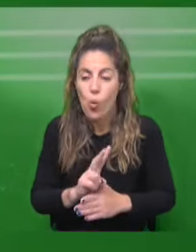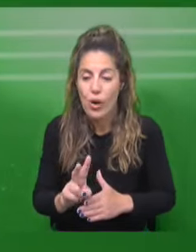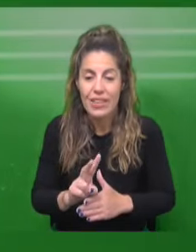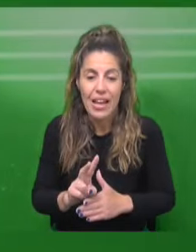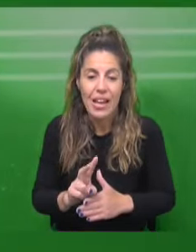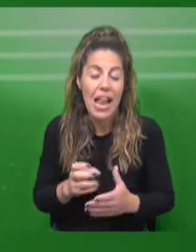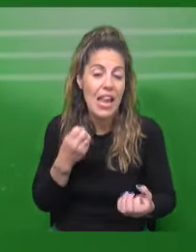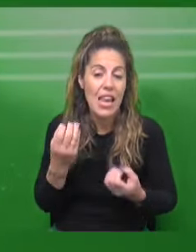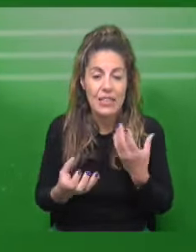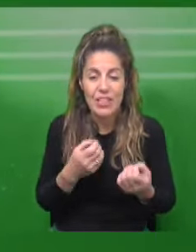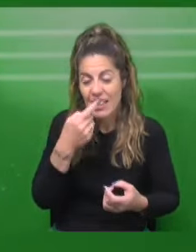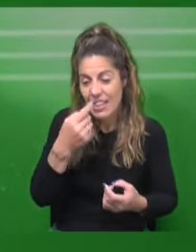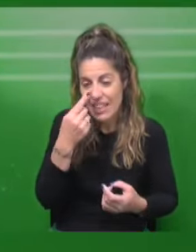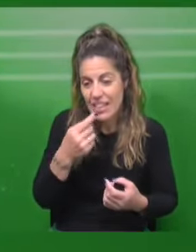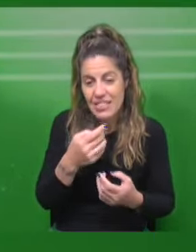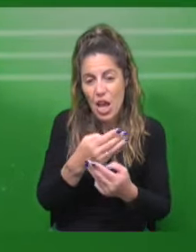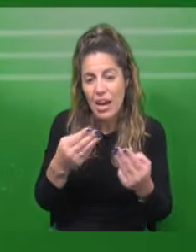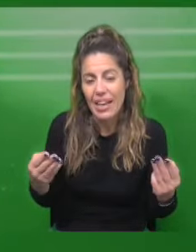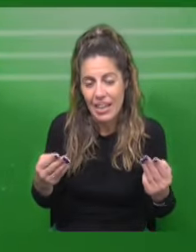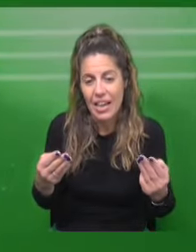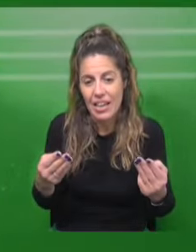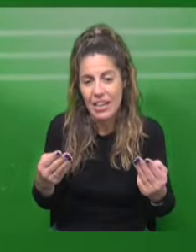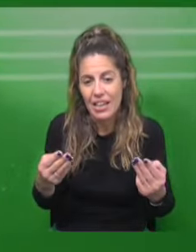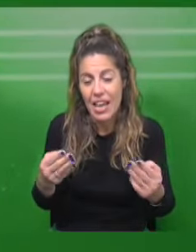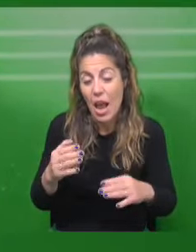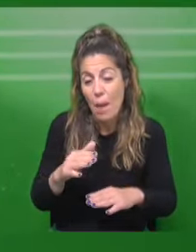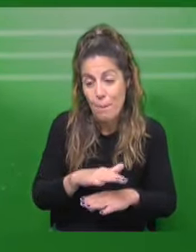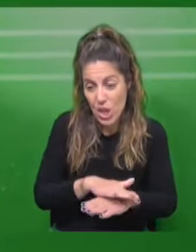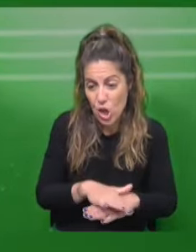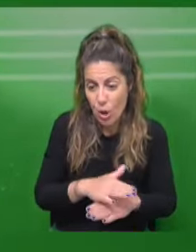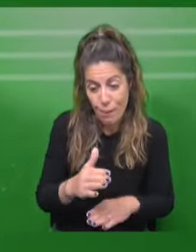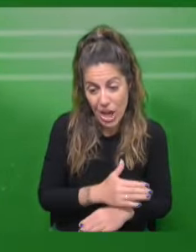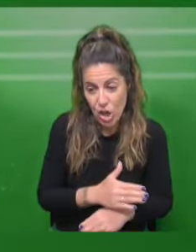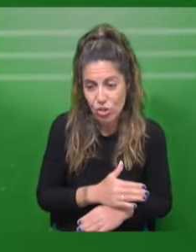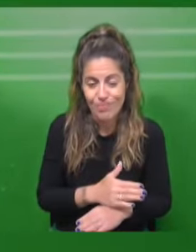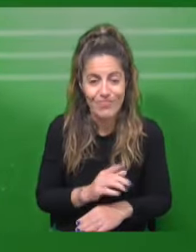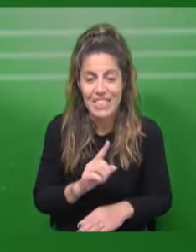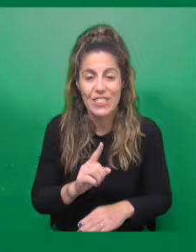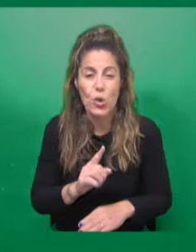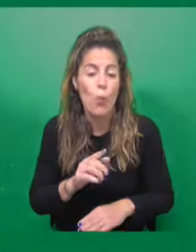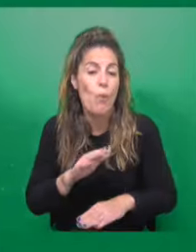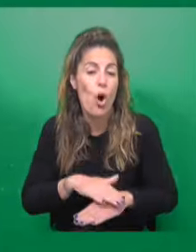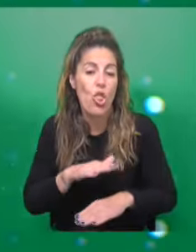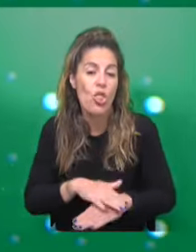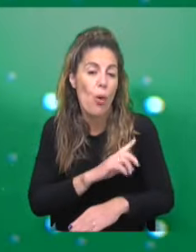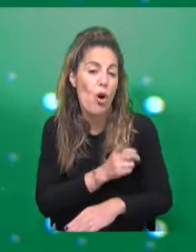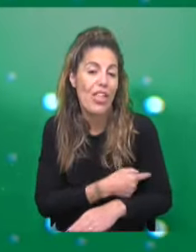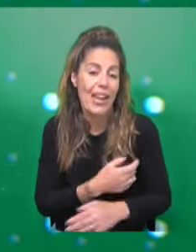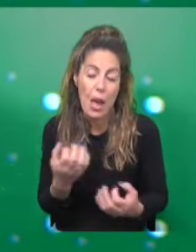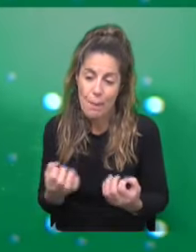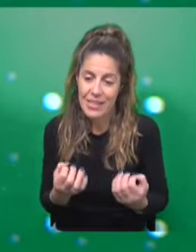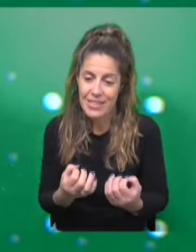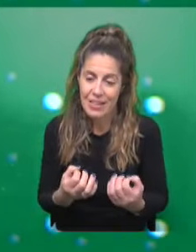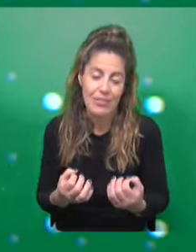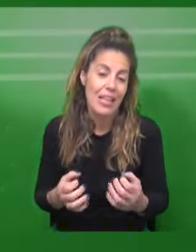interés general que son las representaciones gubernamentales este en minoría Y sin ninguna prerrogativa especial dan clarísimo